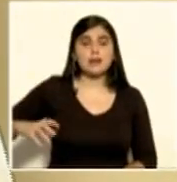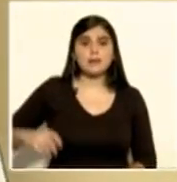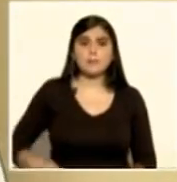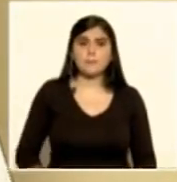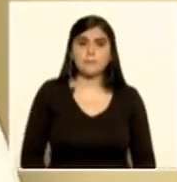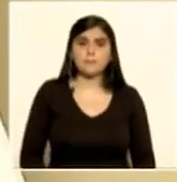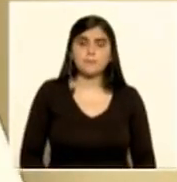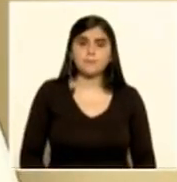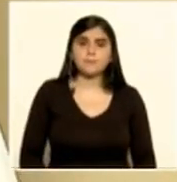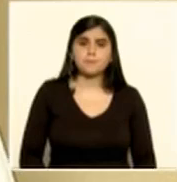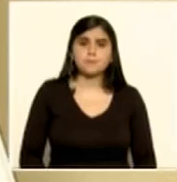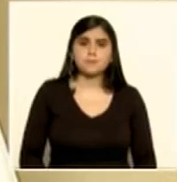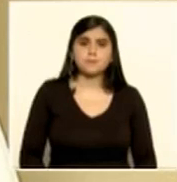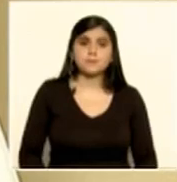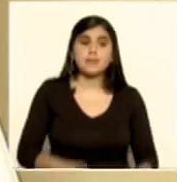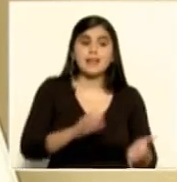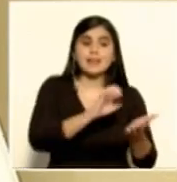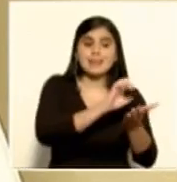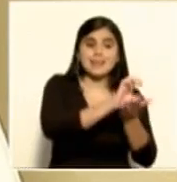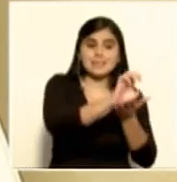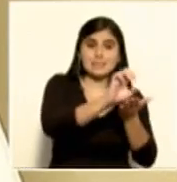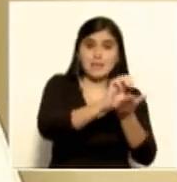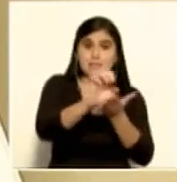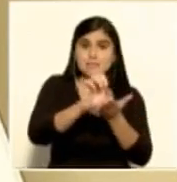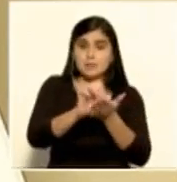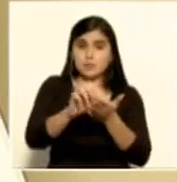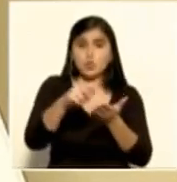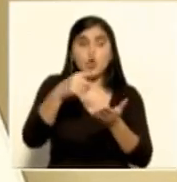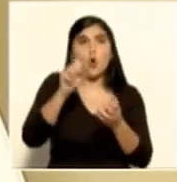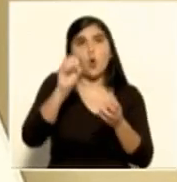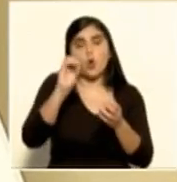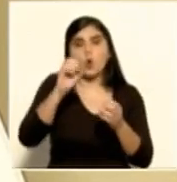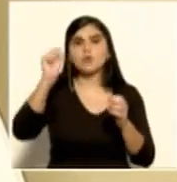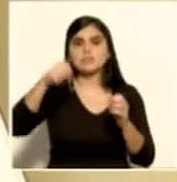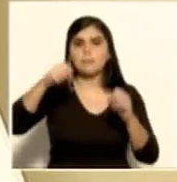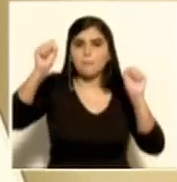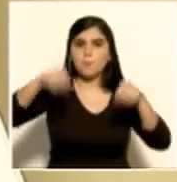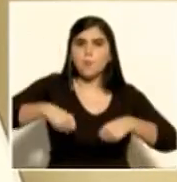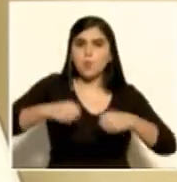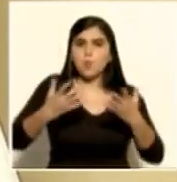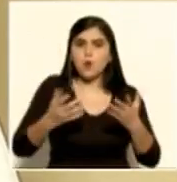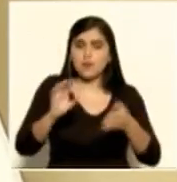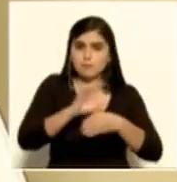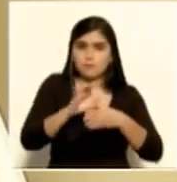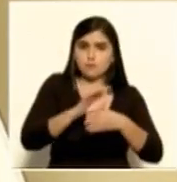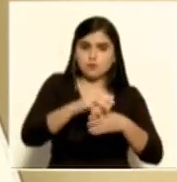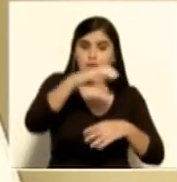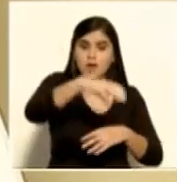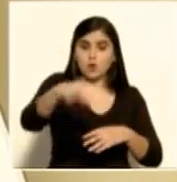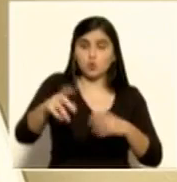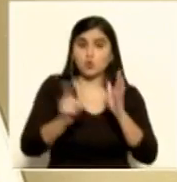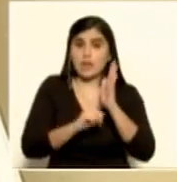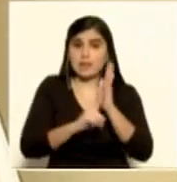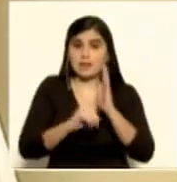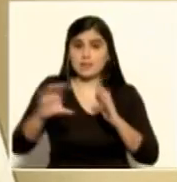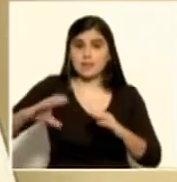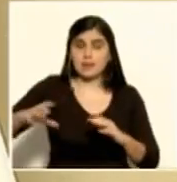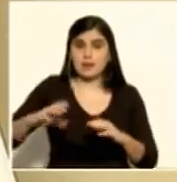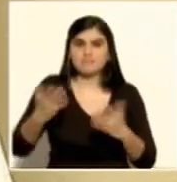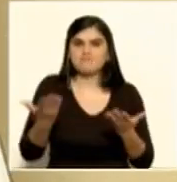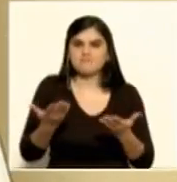las medidas de las excepciones o lo que sí podrá funcionar en los cantones naranja, lo siguiente.